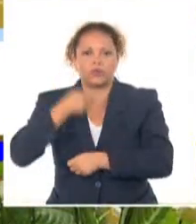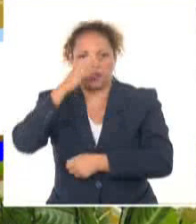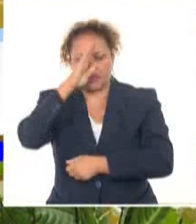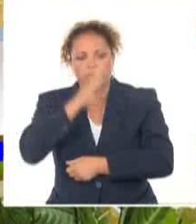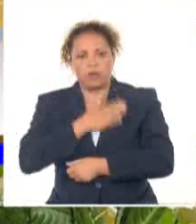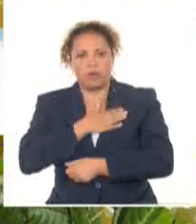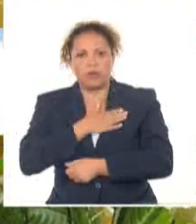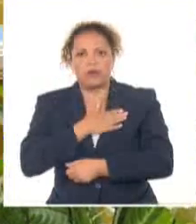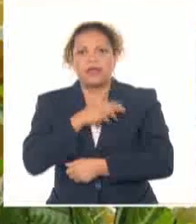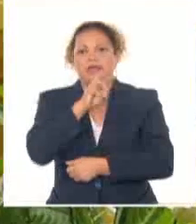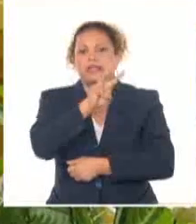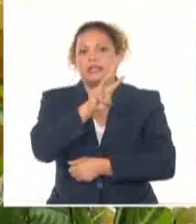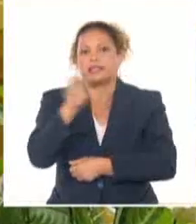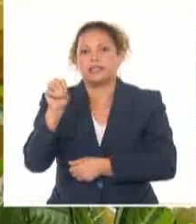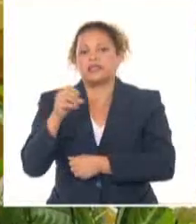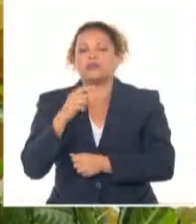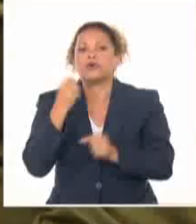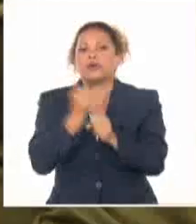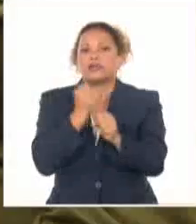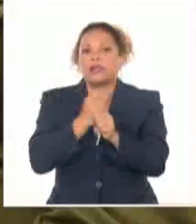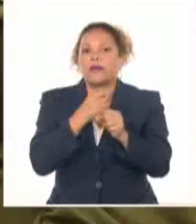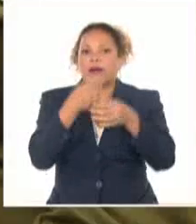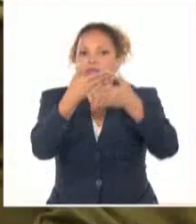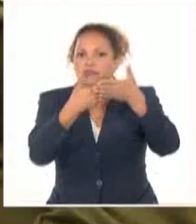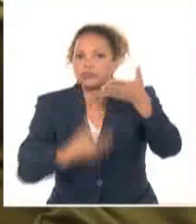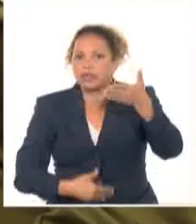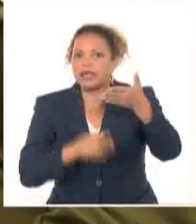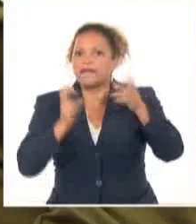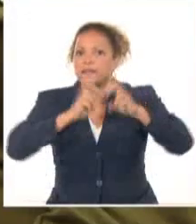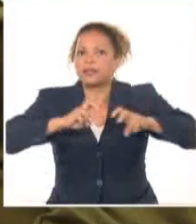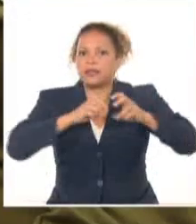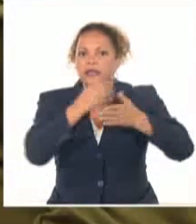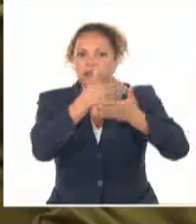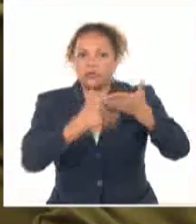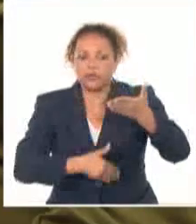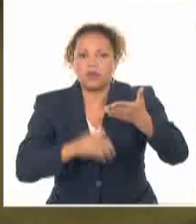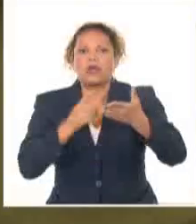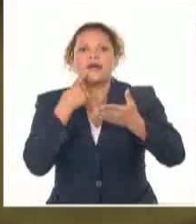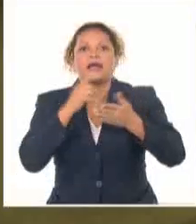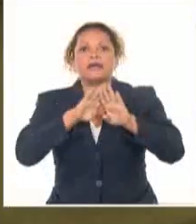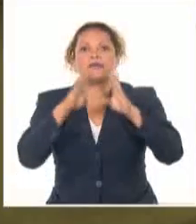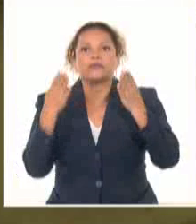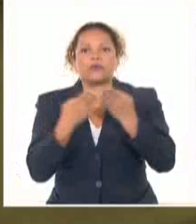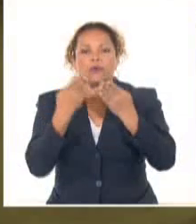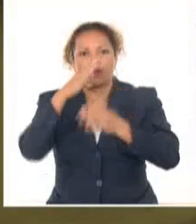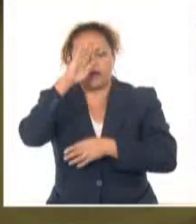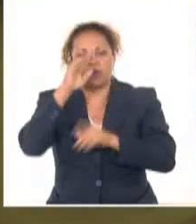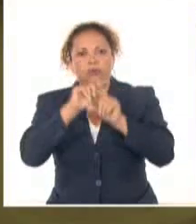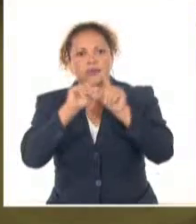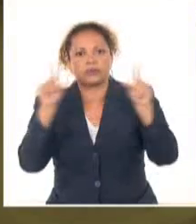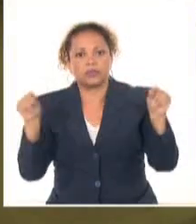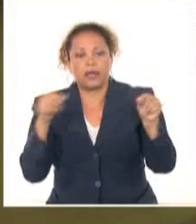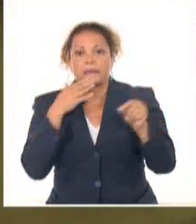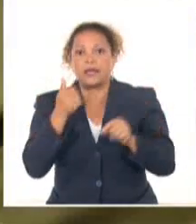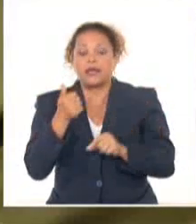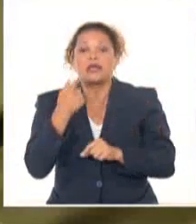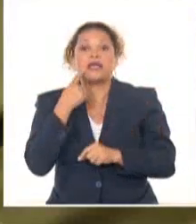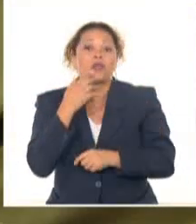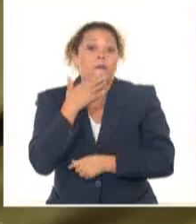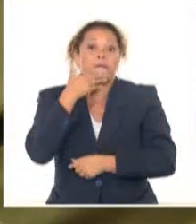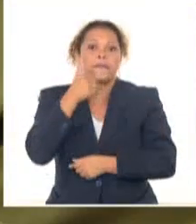Alrededor de 300 trabajos de investigación de este tipo se han contabilizado en todo el país. Los de mayor impacto podrán conocerse en la cita